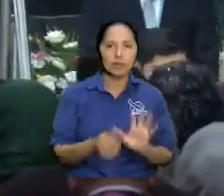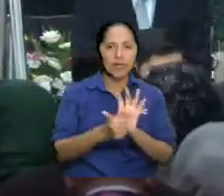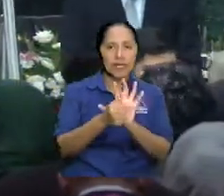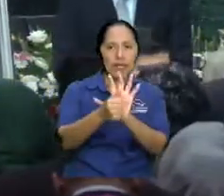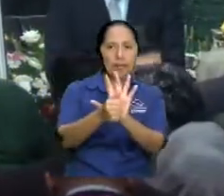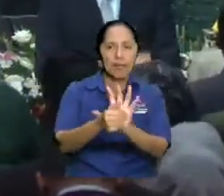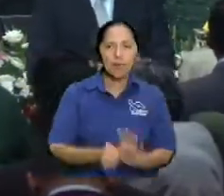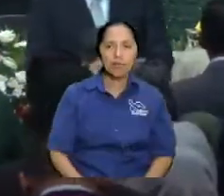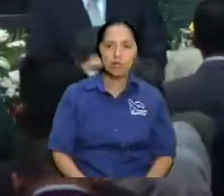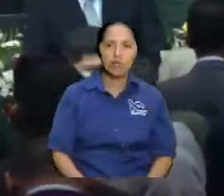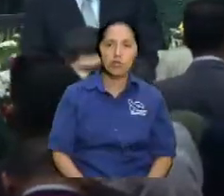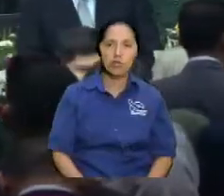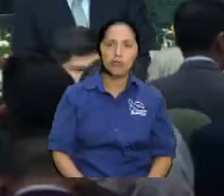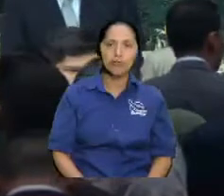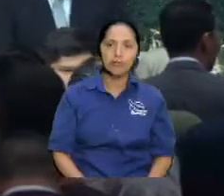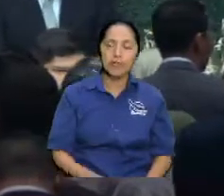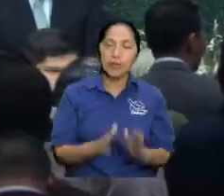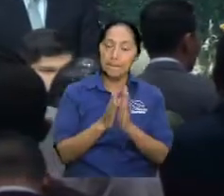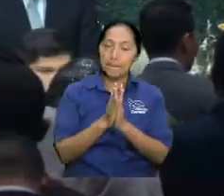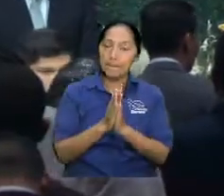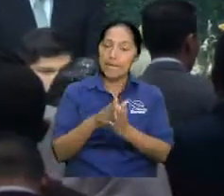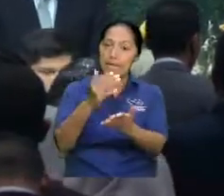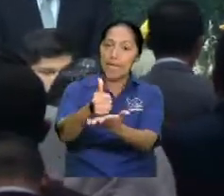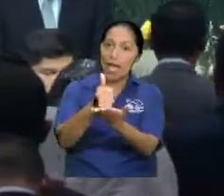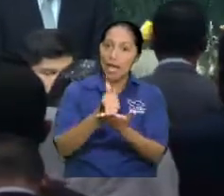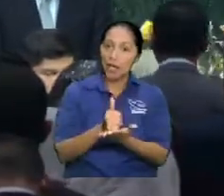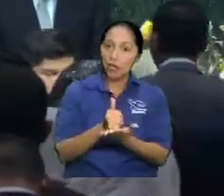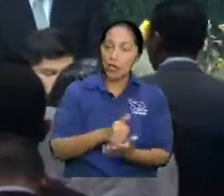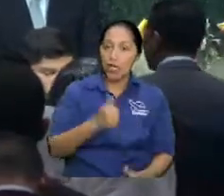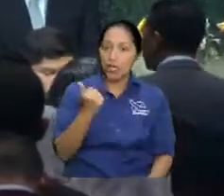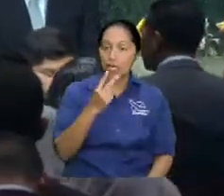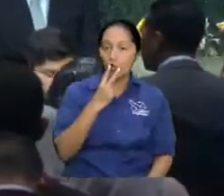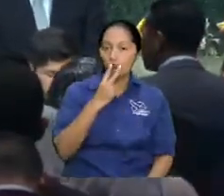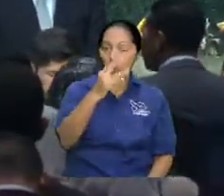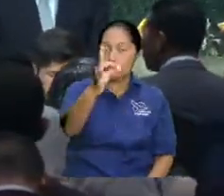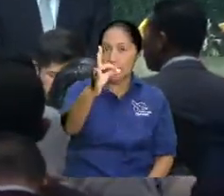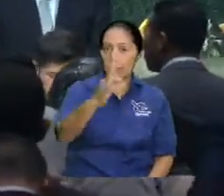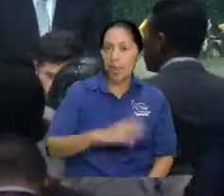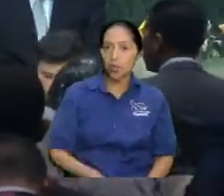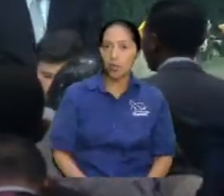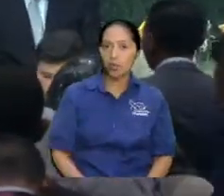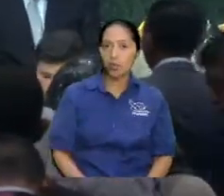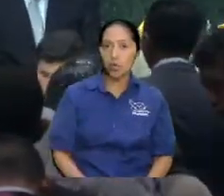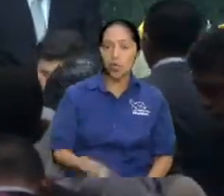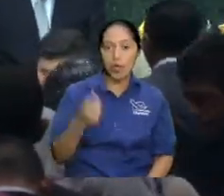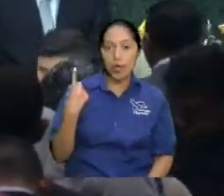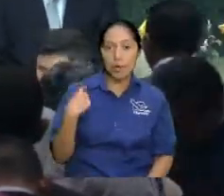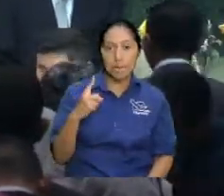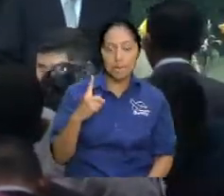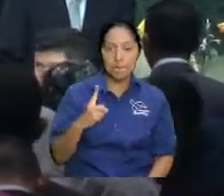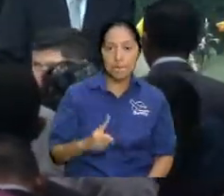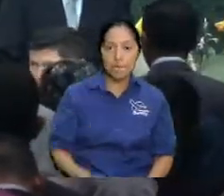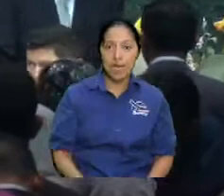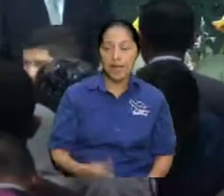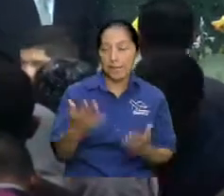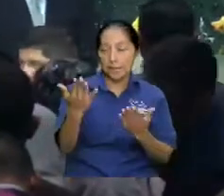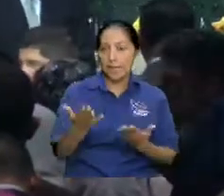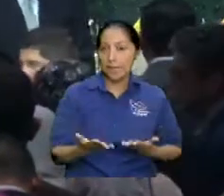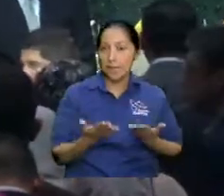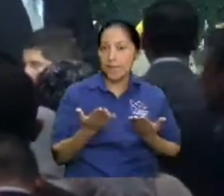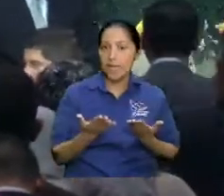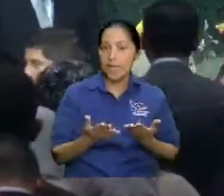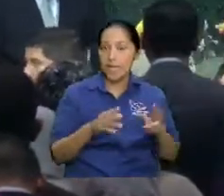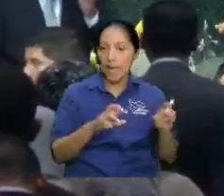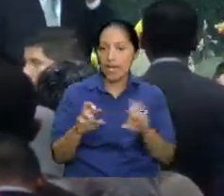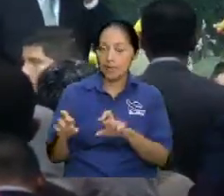son servidores, me van a tener que auxiliar. Pero que no se quede nadie sin que oremos por ellos.